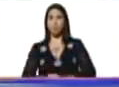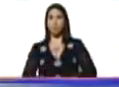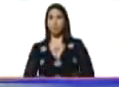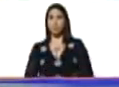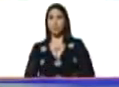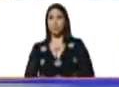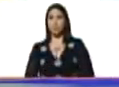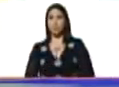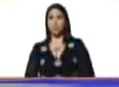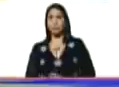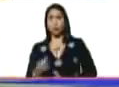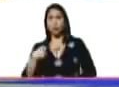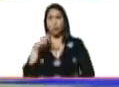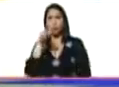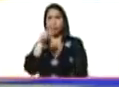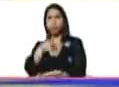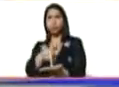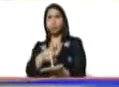Acudí